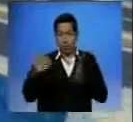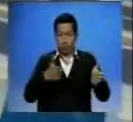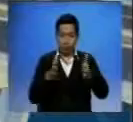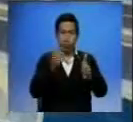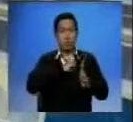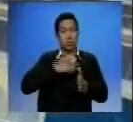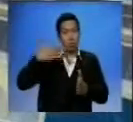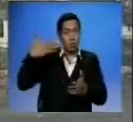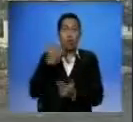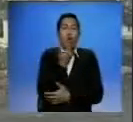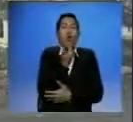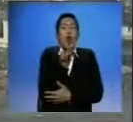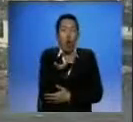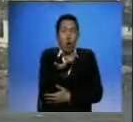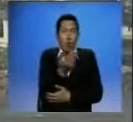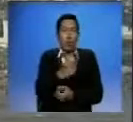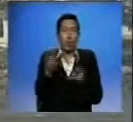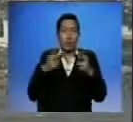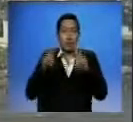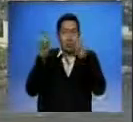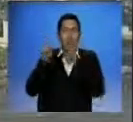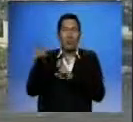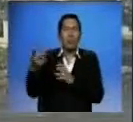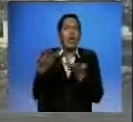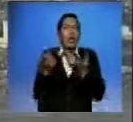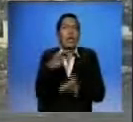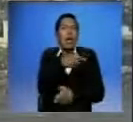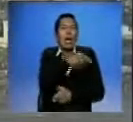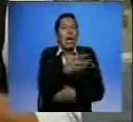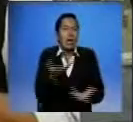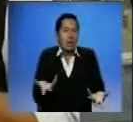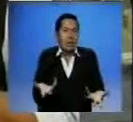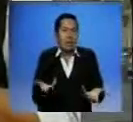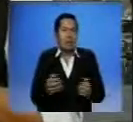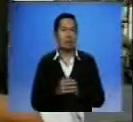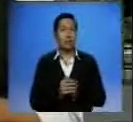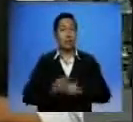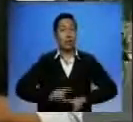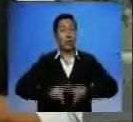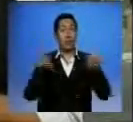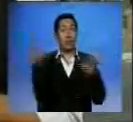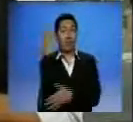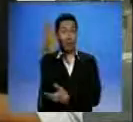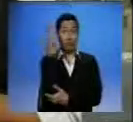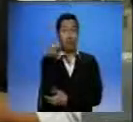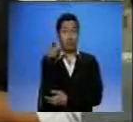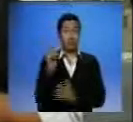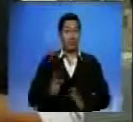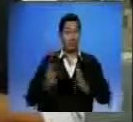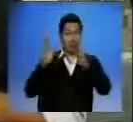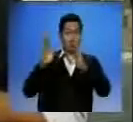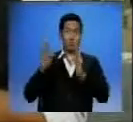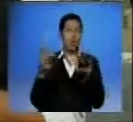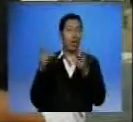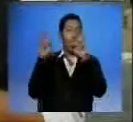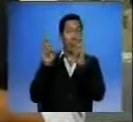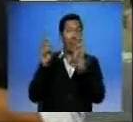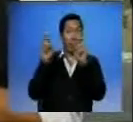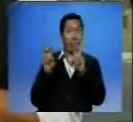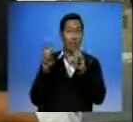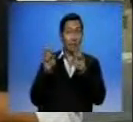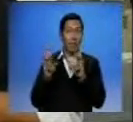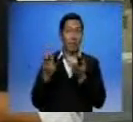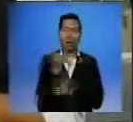avenida San Borondón. Y sobre por qué lo quieren construir ahí. Pero en el Cabildo nos dijeron que ese tema se lo iba